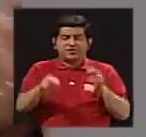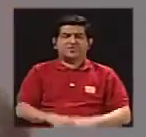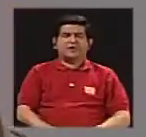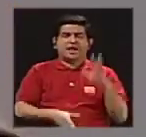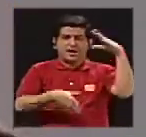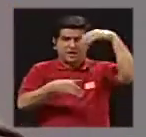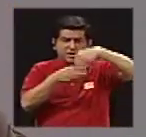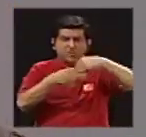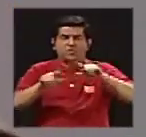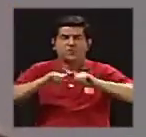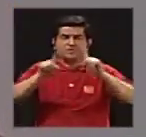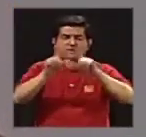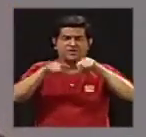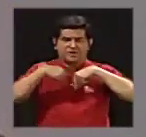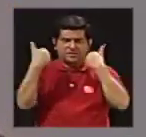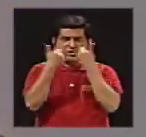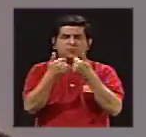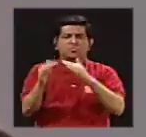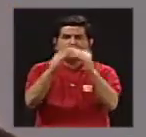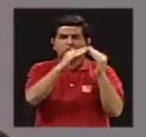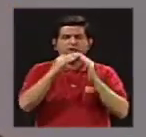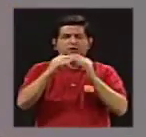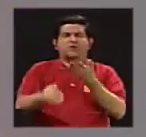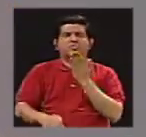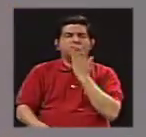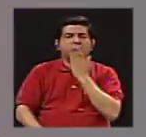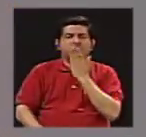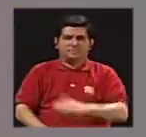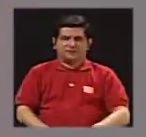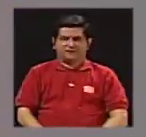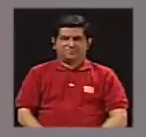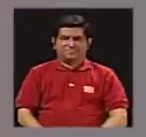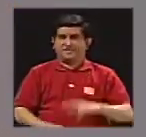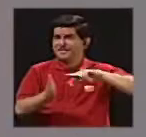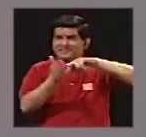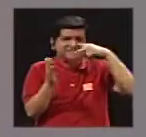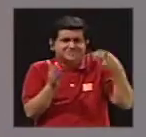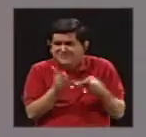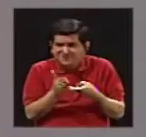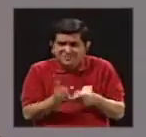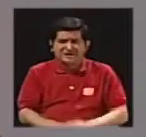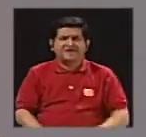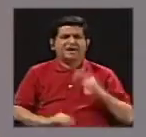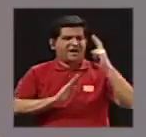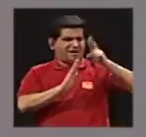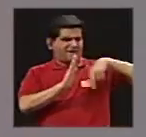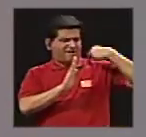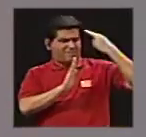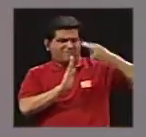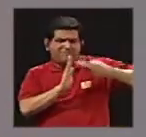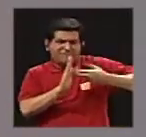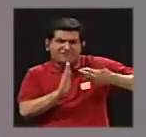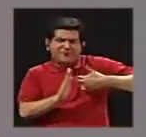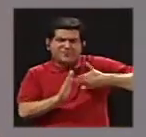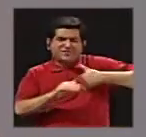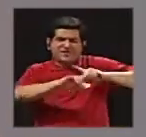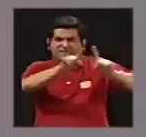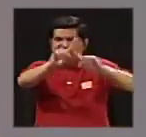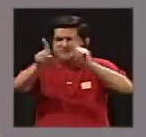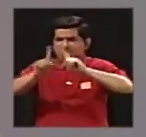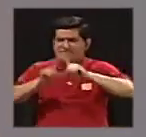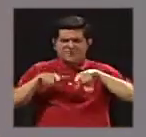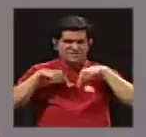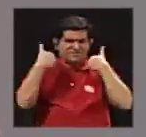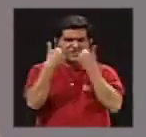de más sectores de nuestra comunidad indígena eh o sea papeles de de de de los sectores que